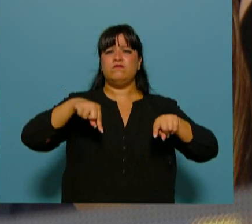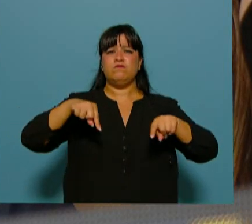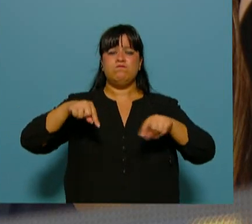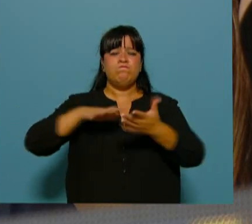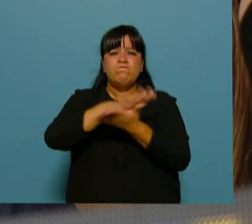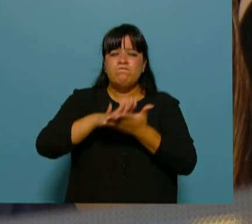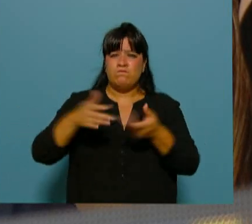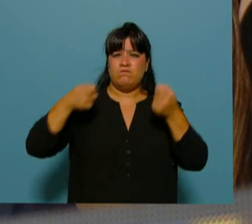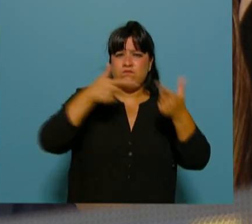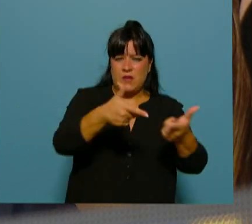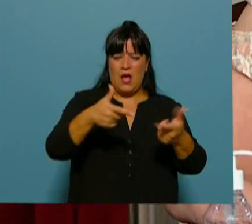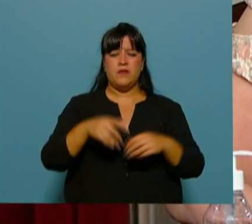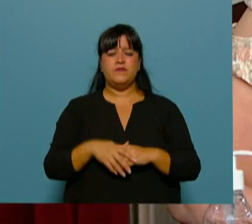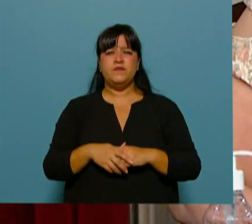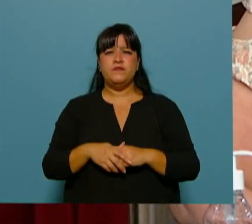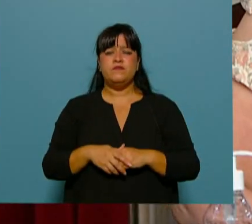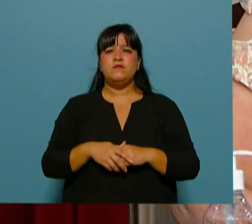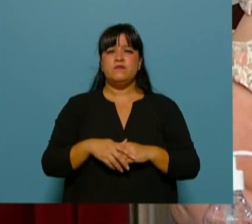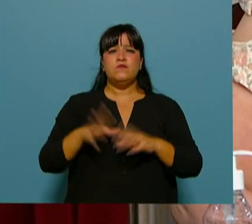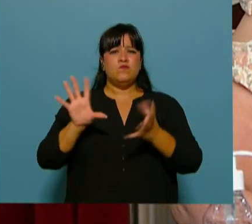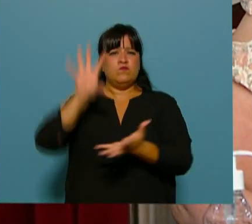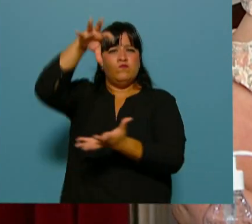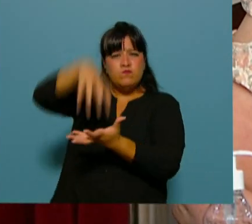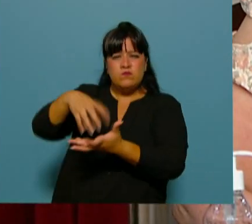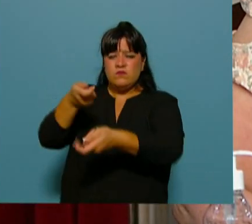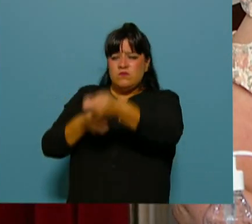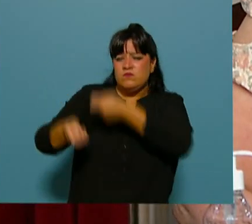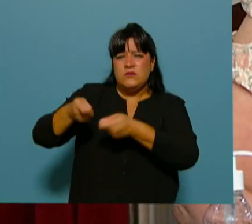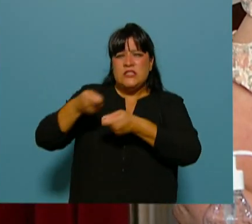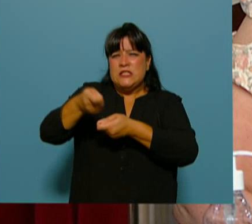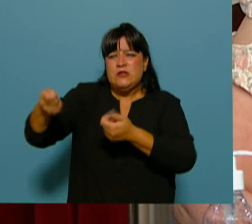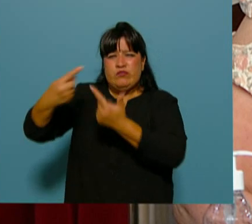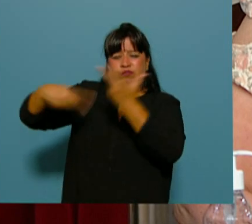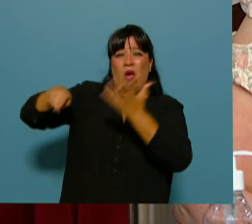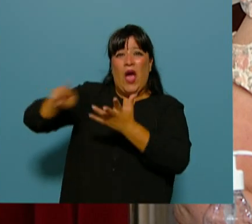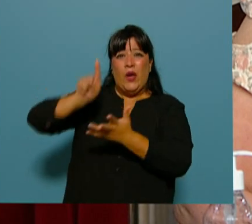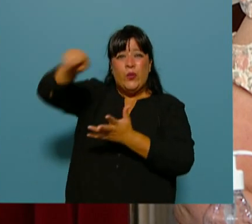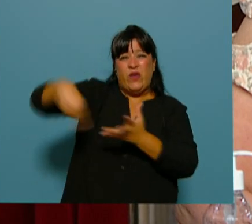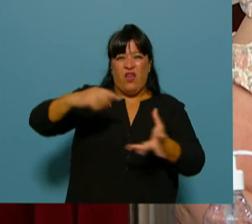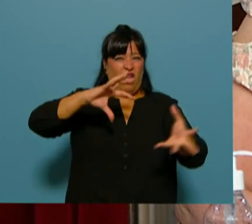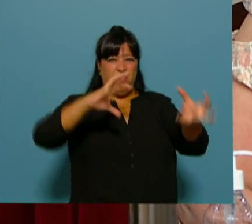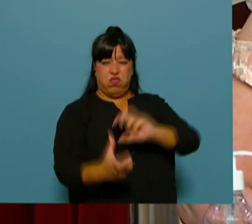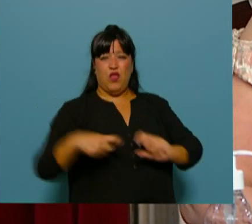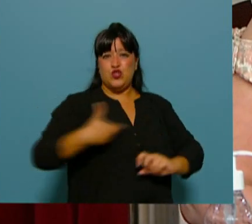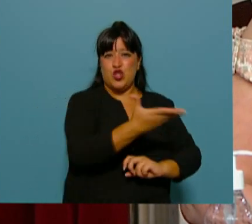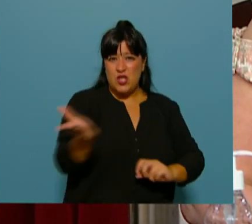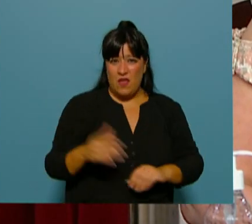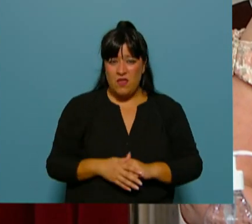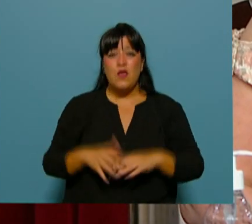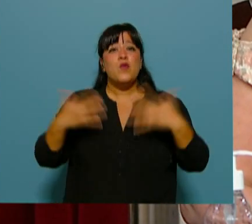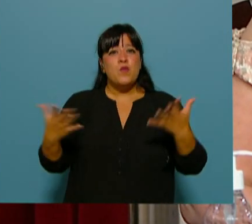de prevención. Las grandes organizaciones criminales terminan resquebrajando el tejido social. Por